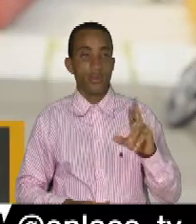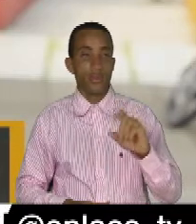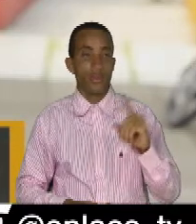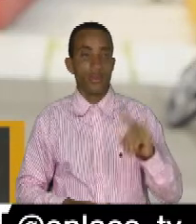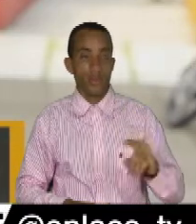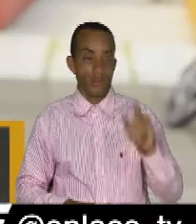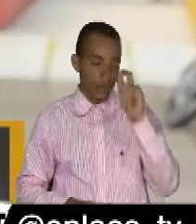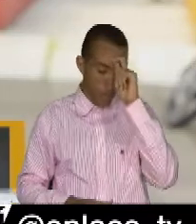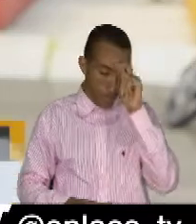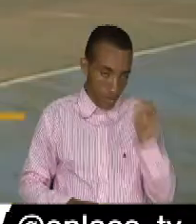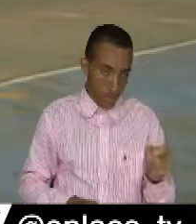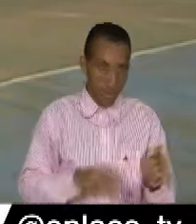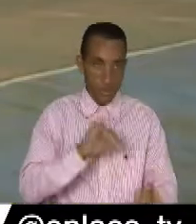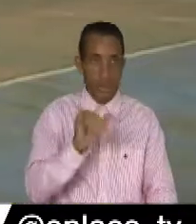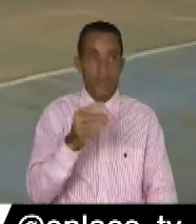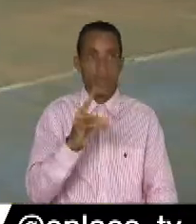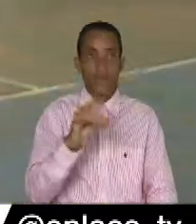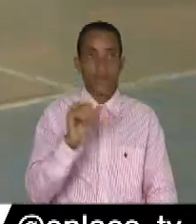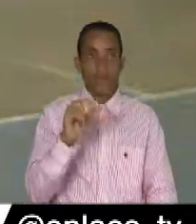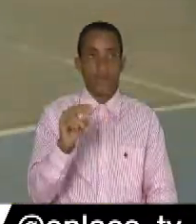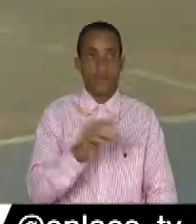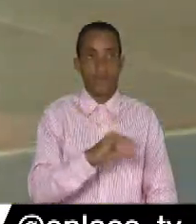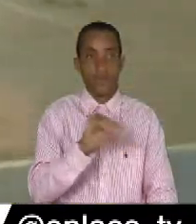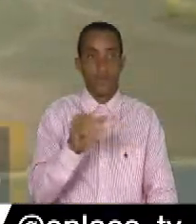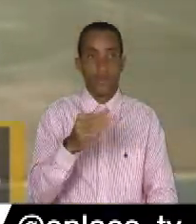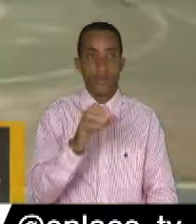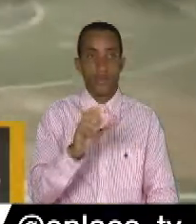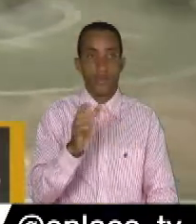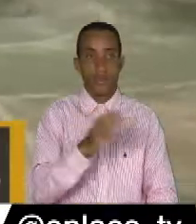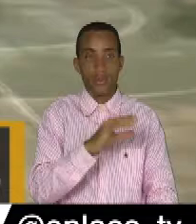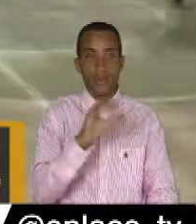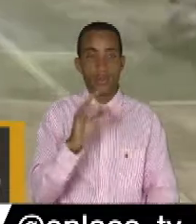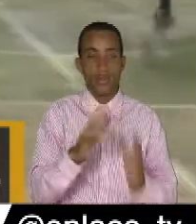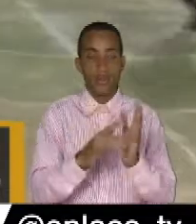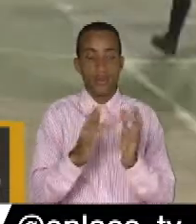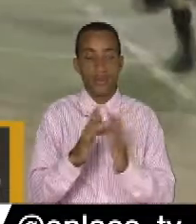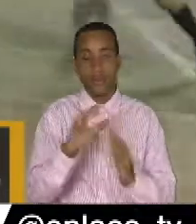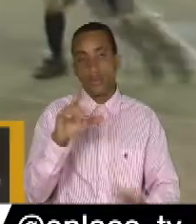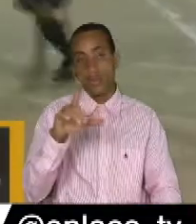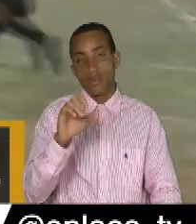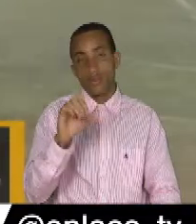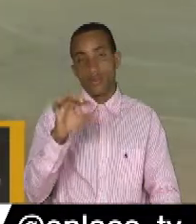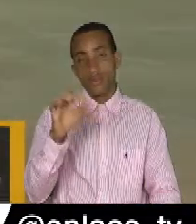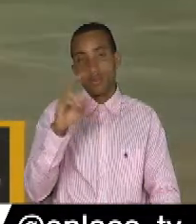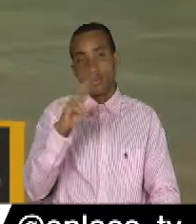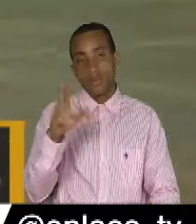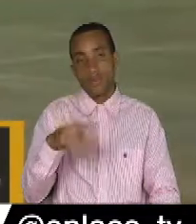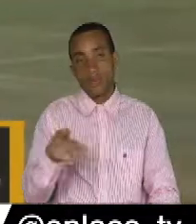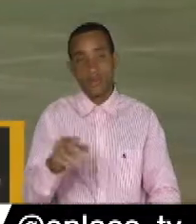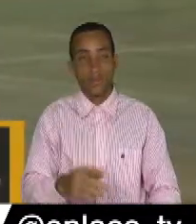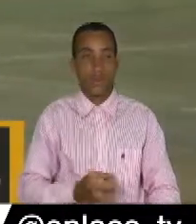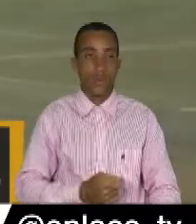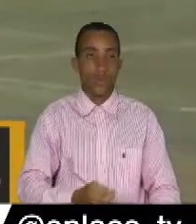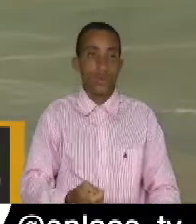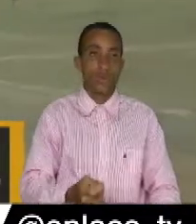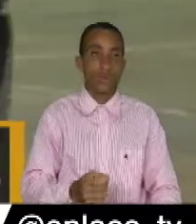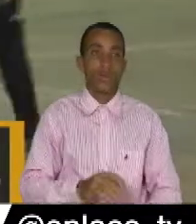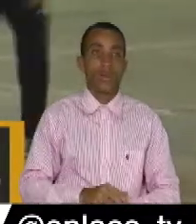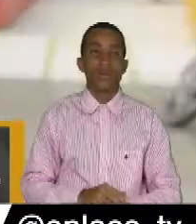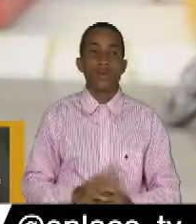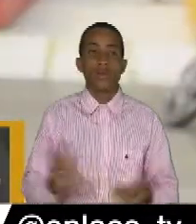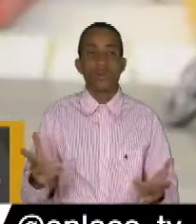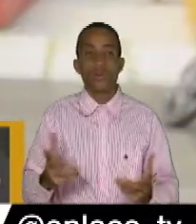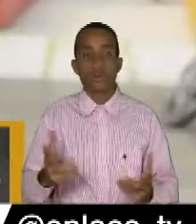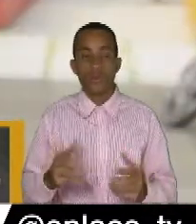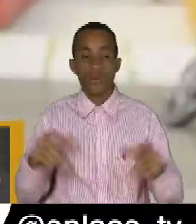homenaje a Juan de Jesús López, confirmó para Enlace Noticias que las semifinales de este torneo se cumplirán la noche del jueves en la cancha polideportiva del barrio Gaitán.